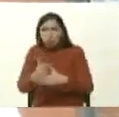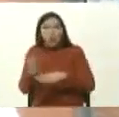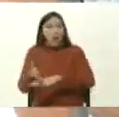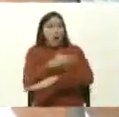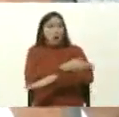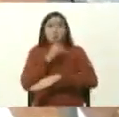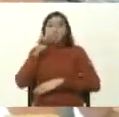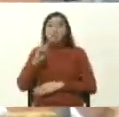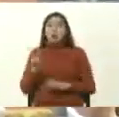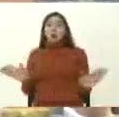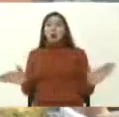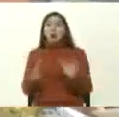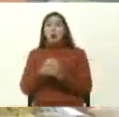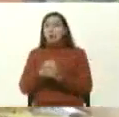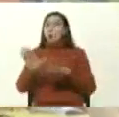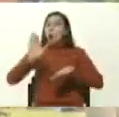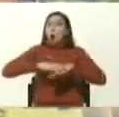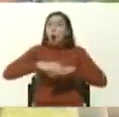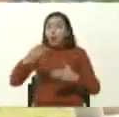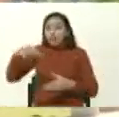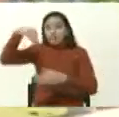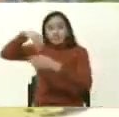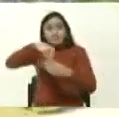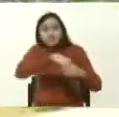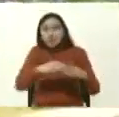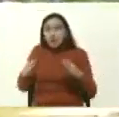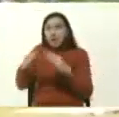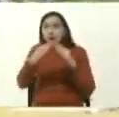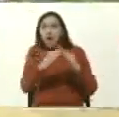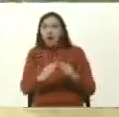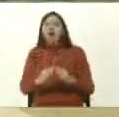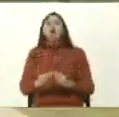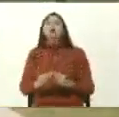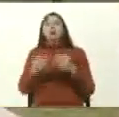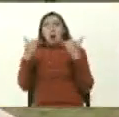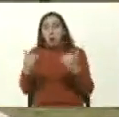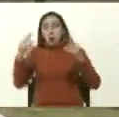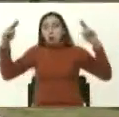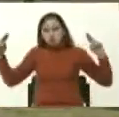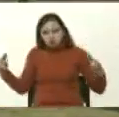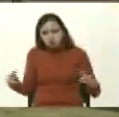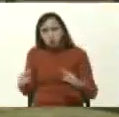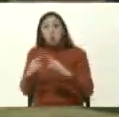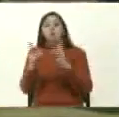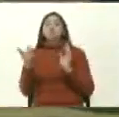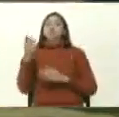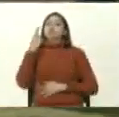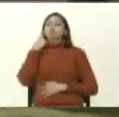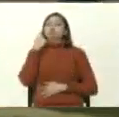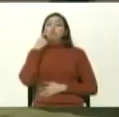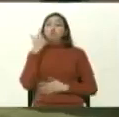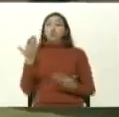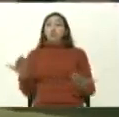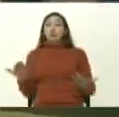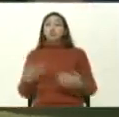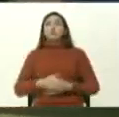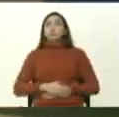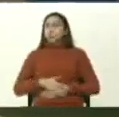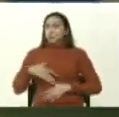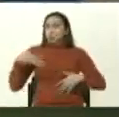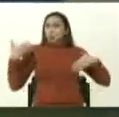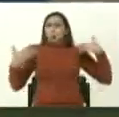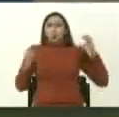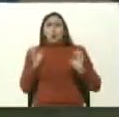sus amigos, tiempo sin ver a sus compañeros de clase. No me quiero imaginar la